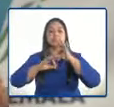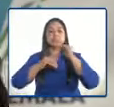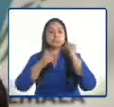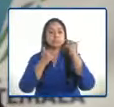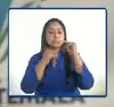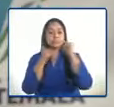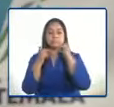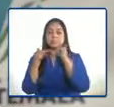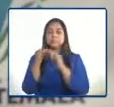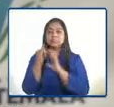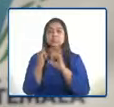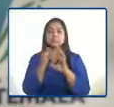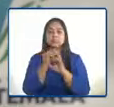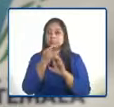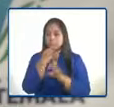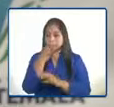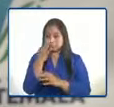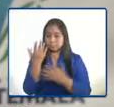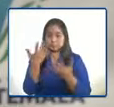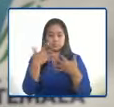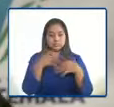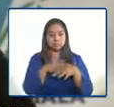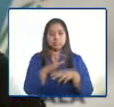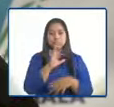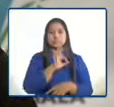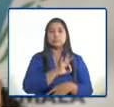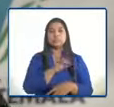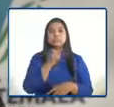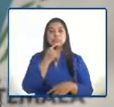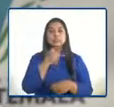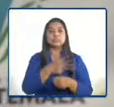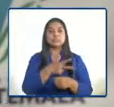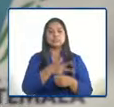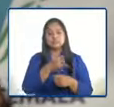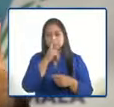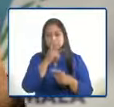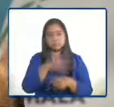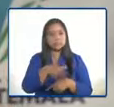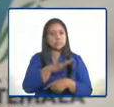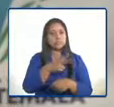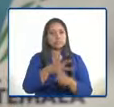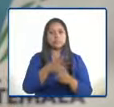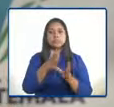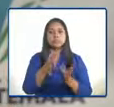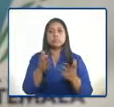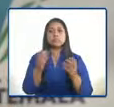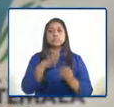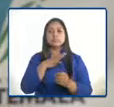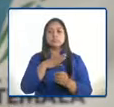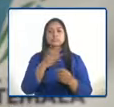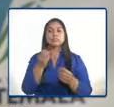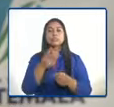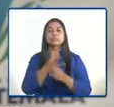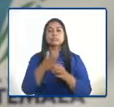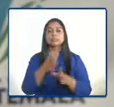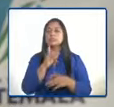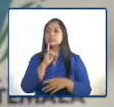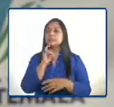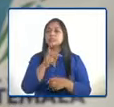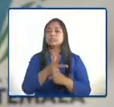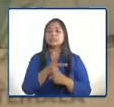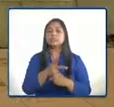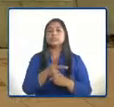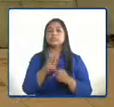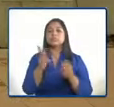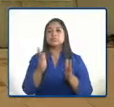manera de que sí exista verdadera reinserción en Guatemala y que todos los guatemaltecos tengamos esa oportunidad de tener un mejor país y un país más